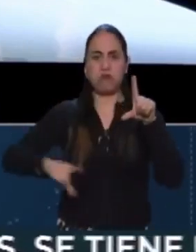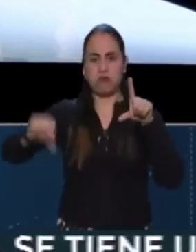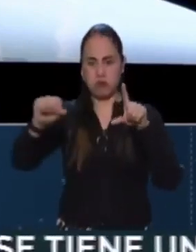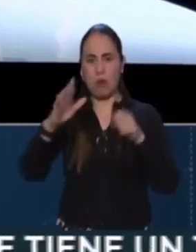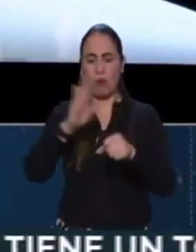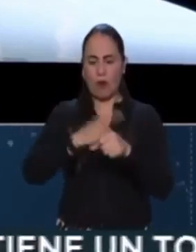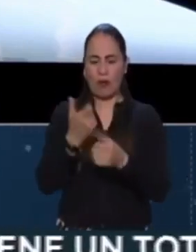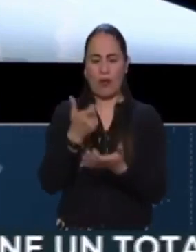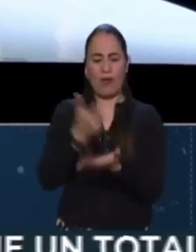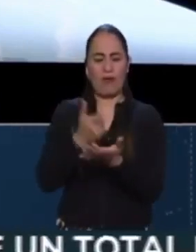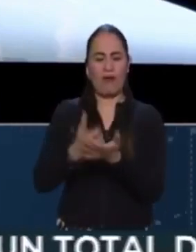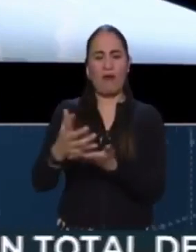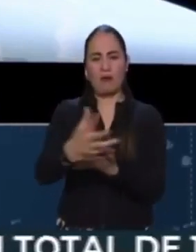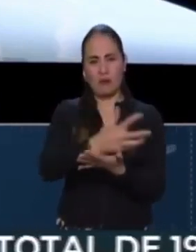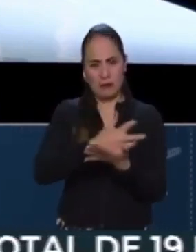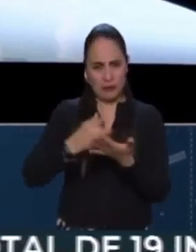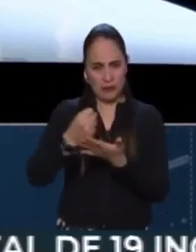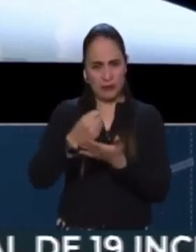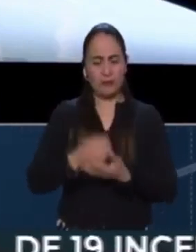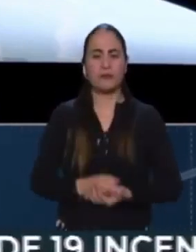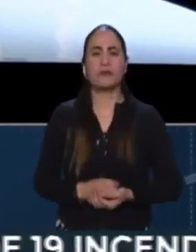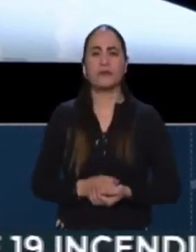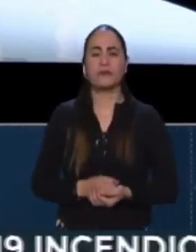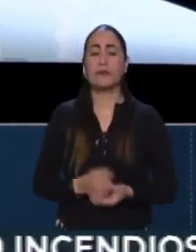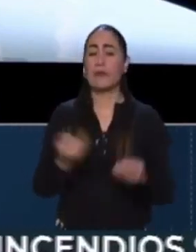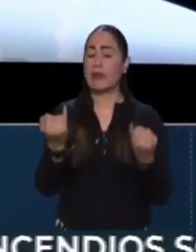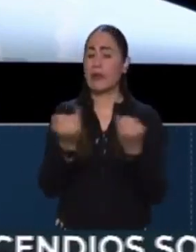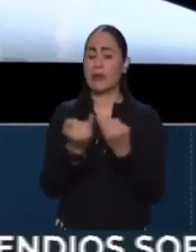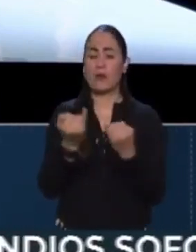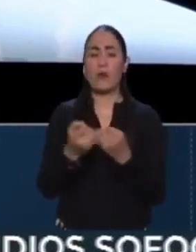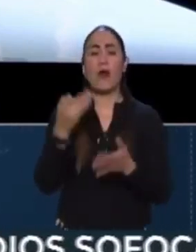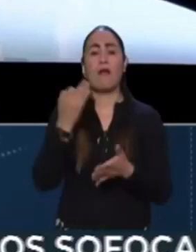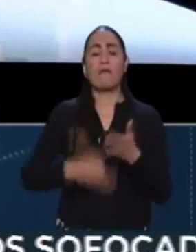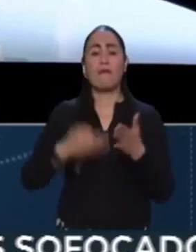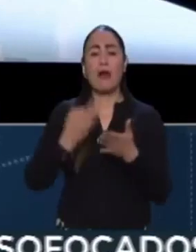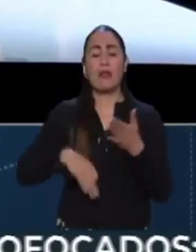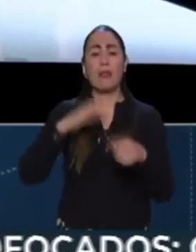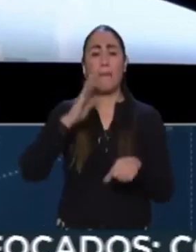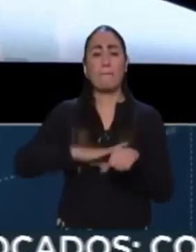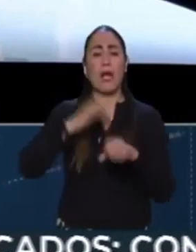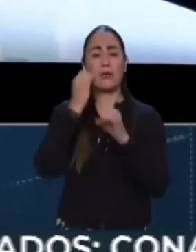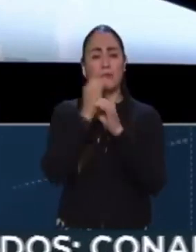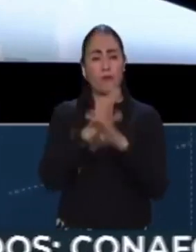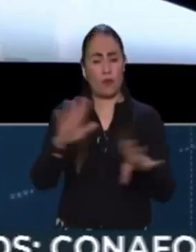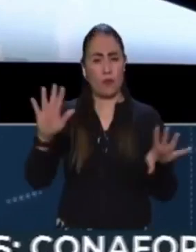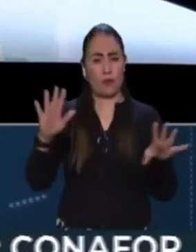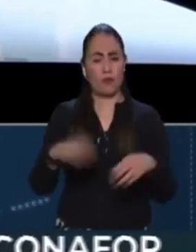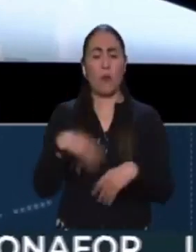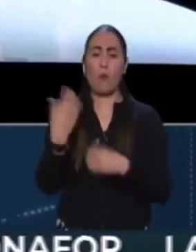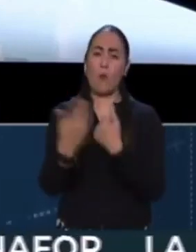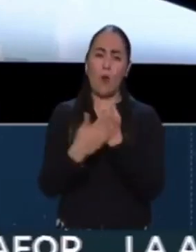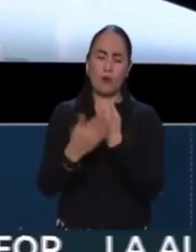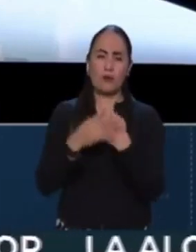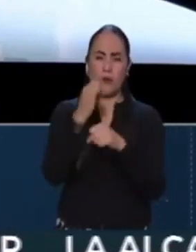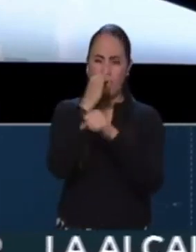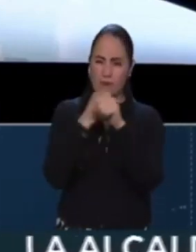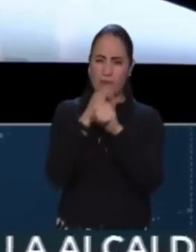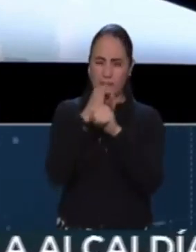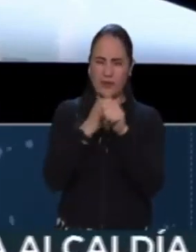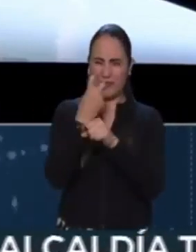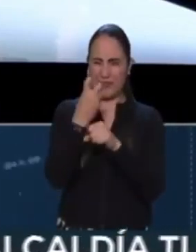genera, y creo que vienen todavía mucha información más y vienen muchas investigaciones al